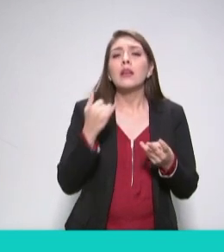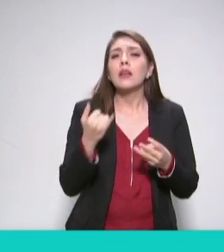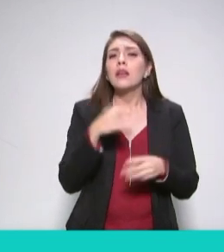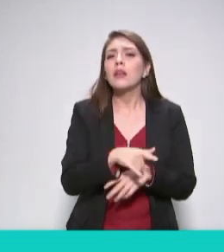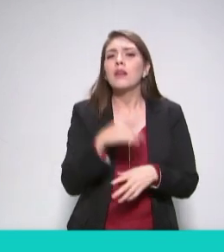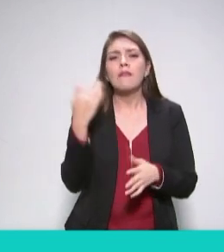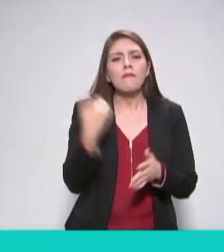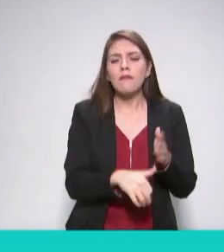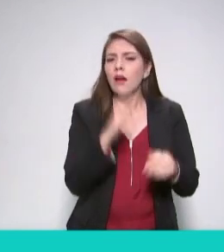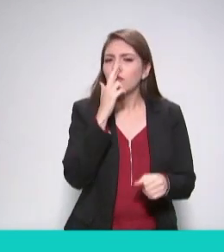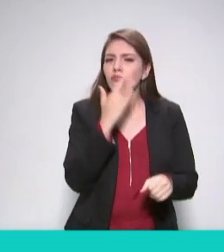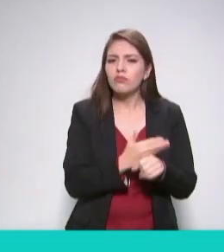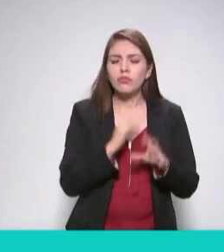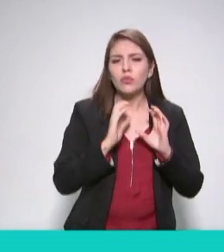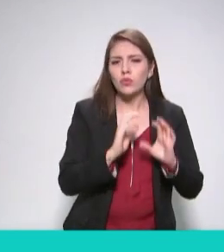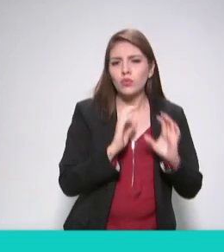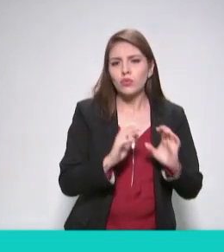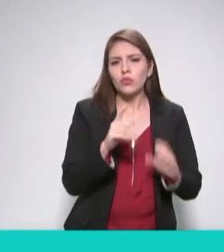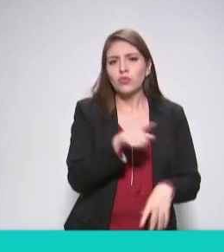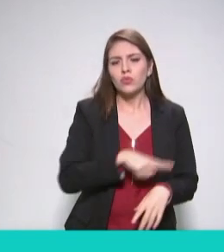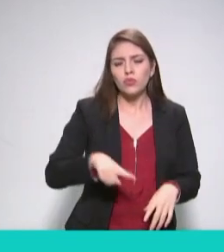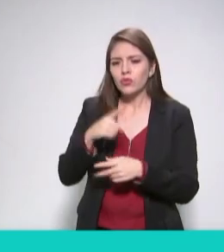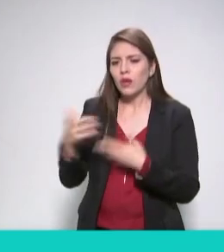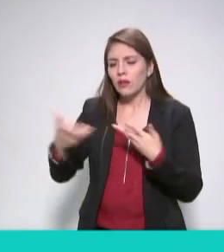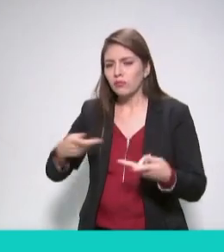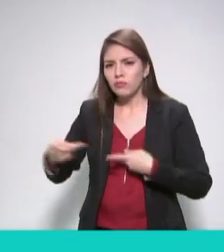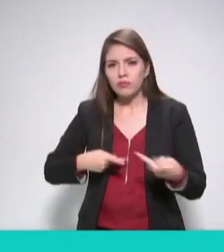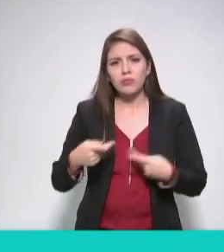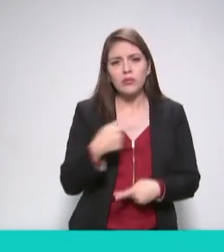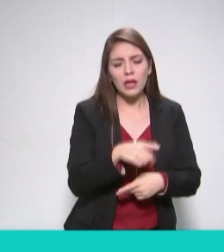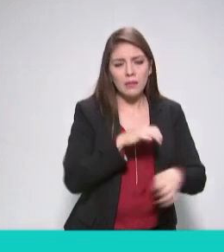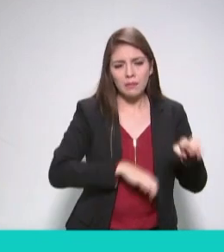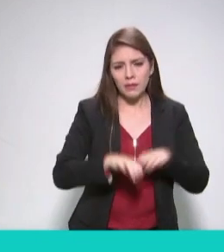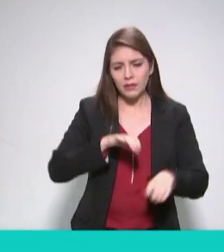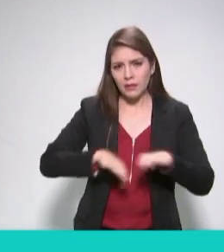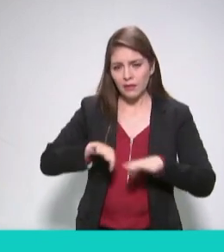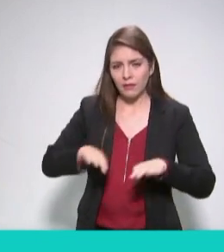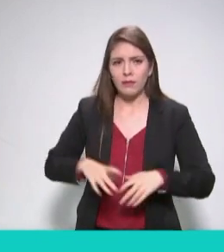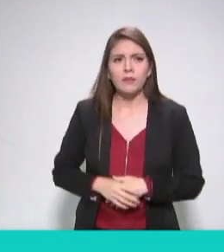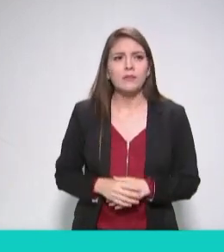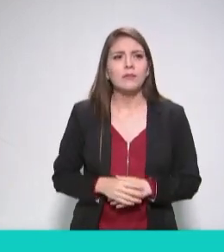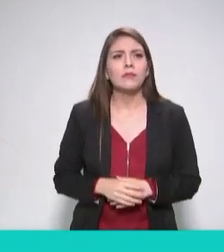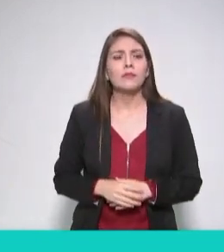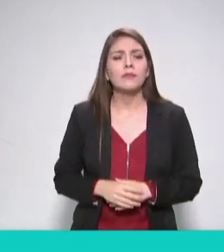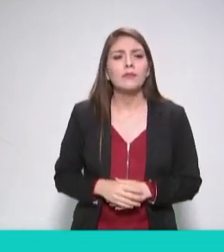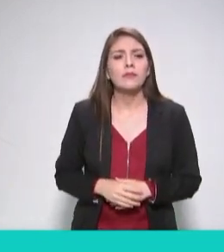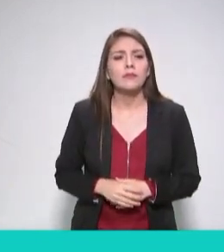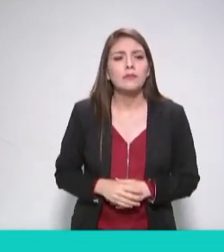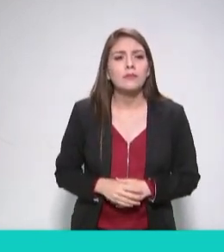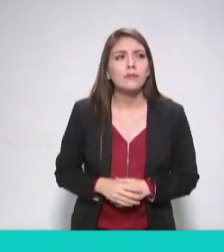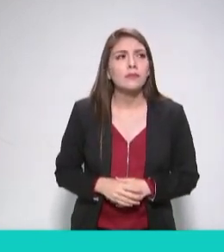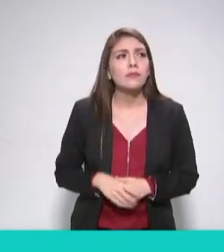inconformidad del solicitante que presenta un recurso de revisión ante el inei en el análisis del caso la ponencia del comisionado salas suárez